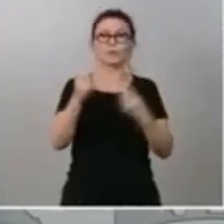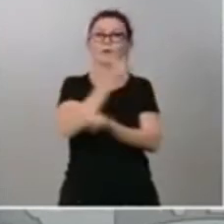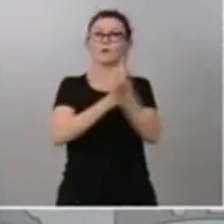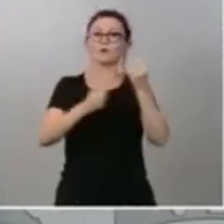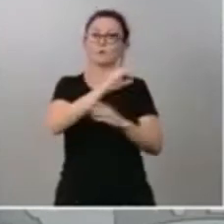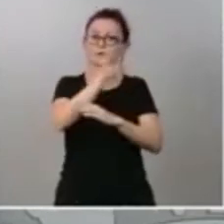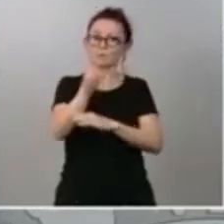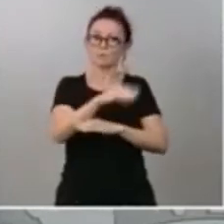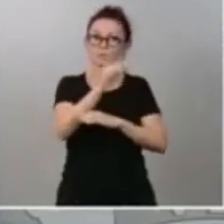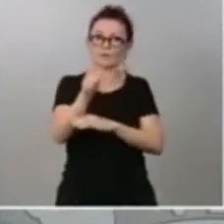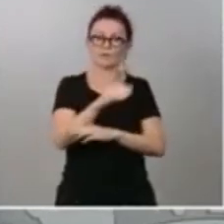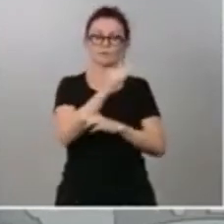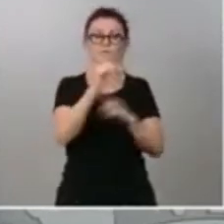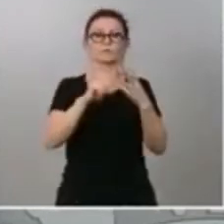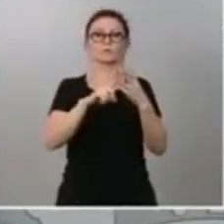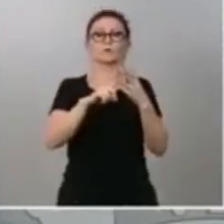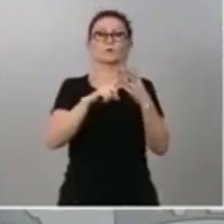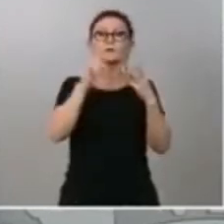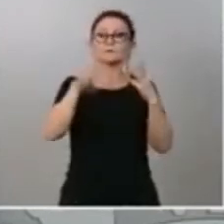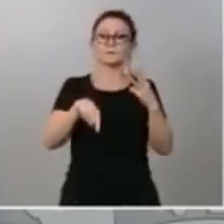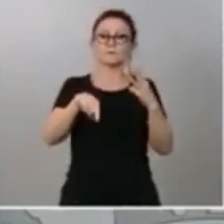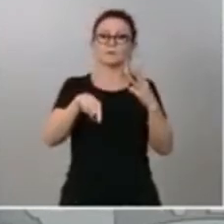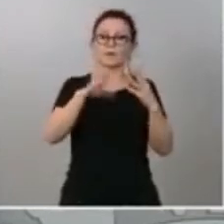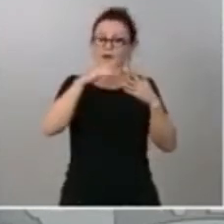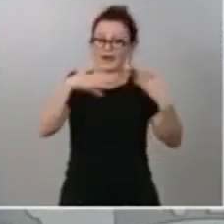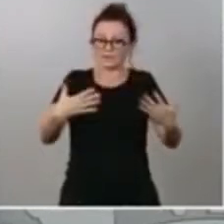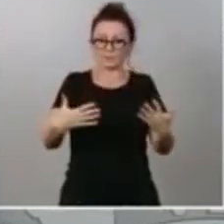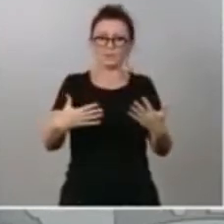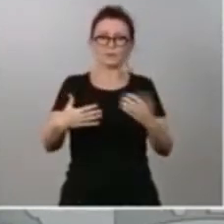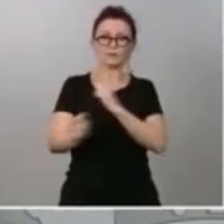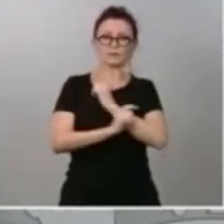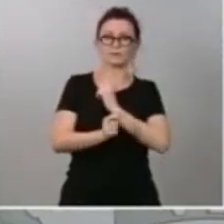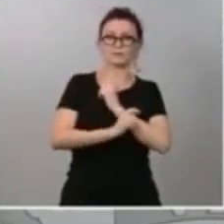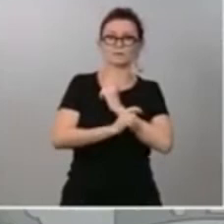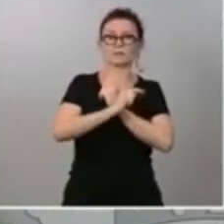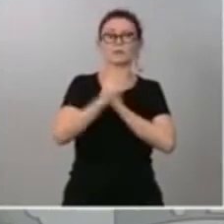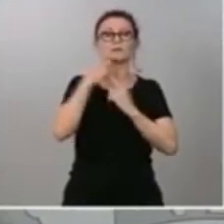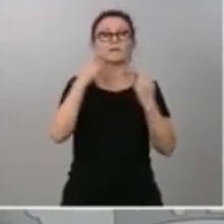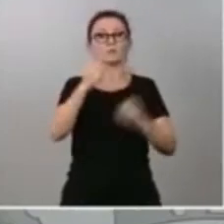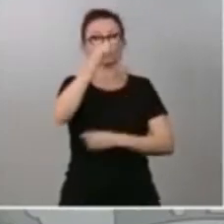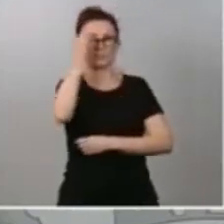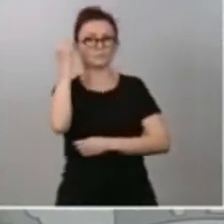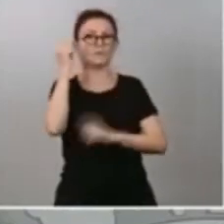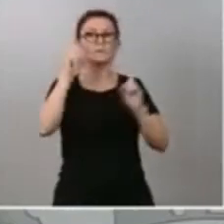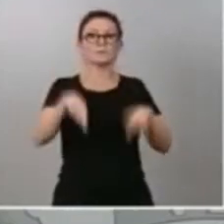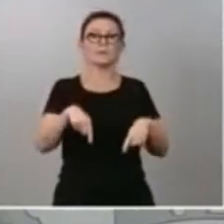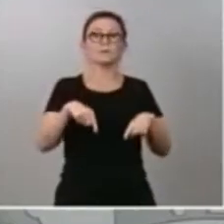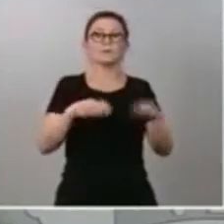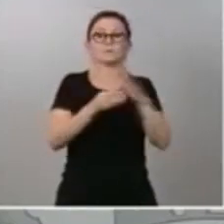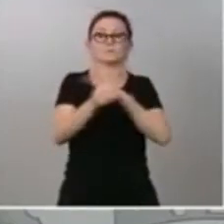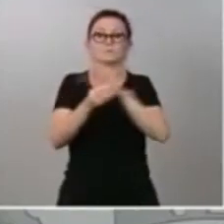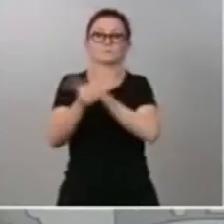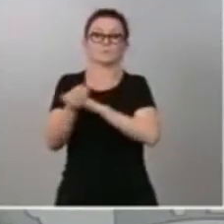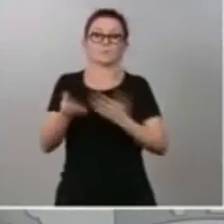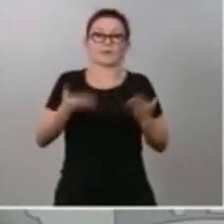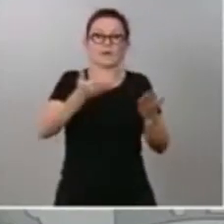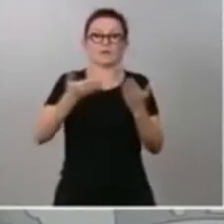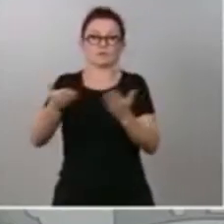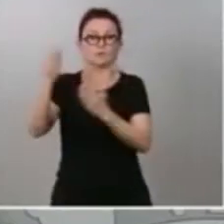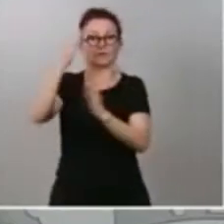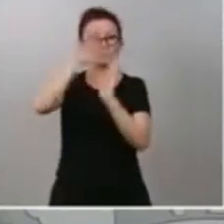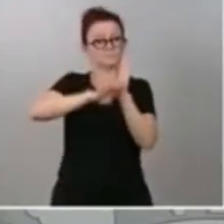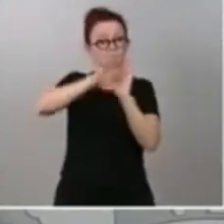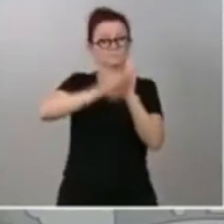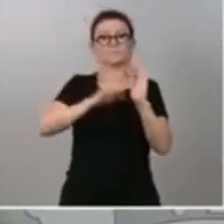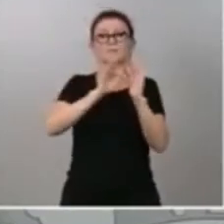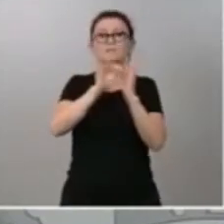actualizar la estrategia de salud mental, restablecer los tratamientos de reproducción asistida en la cartera de servicios comunes del Sistema